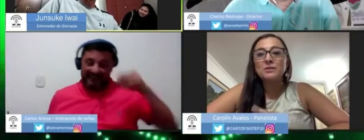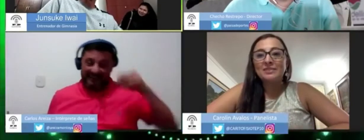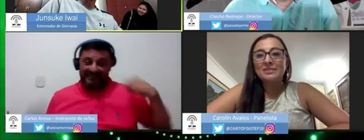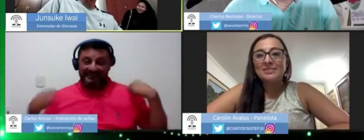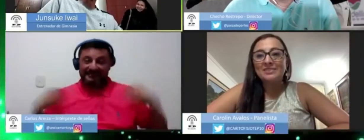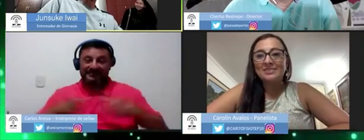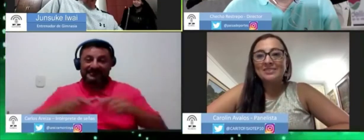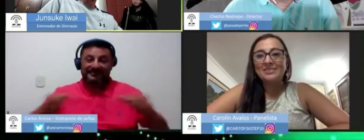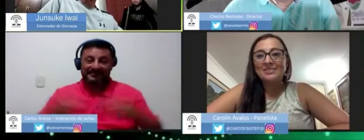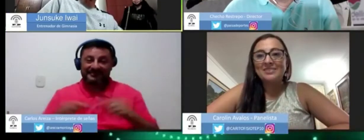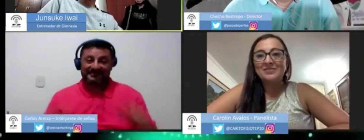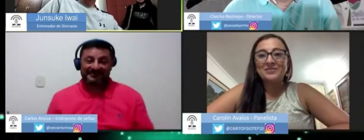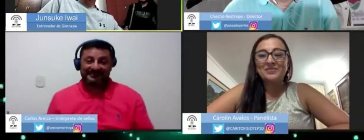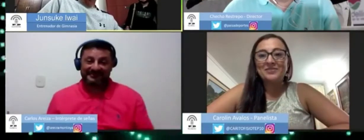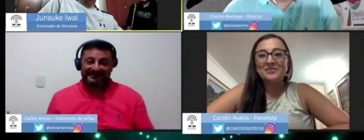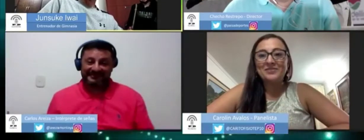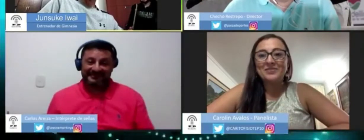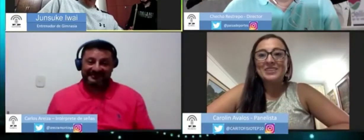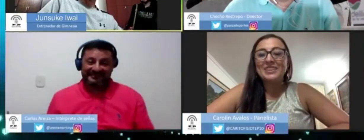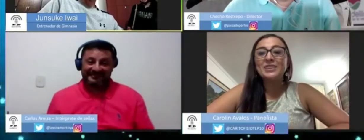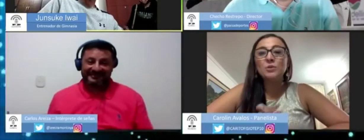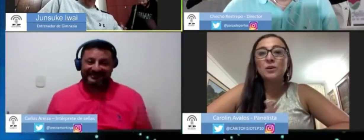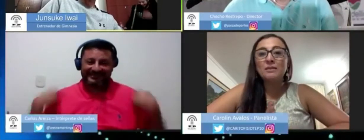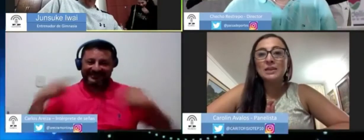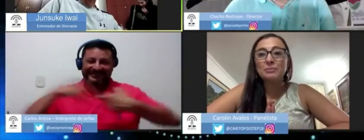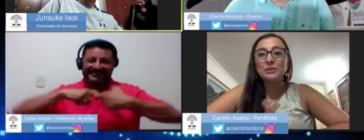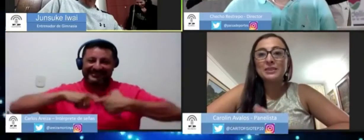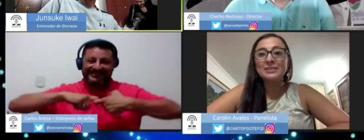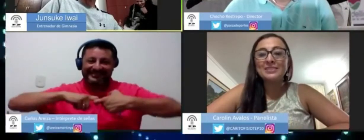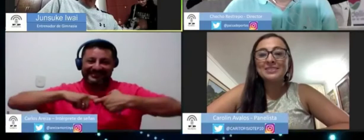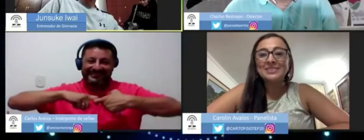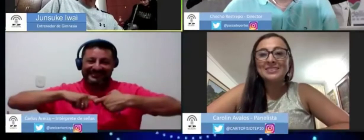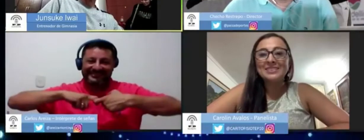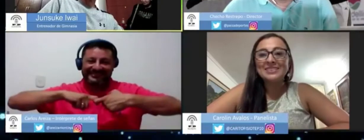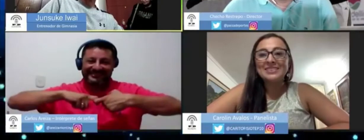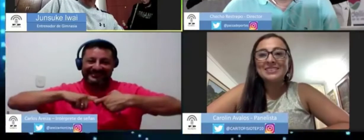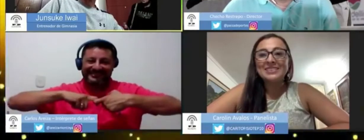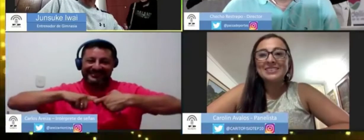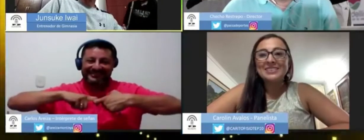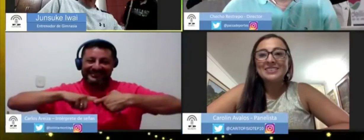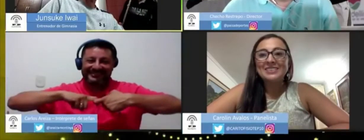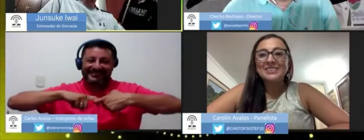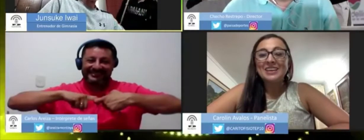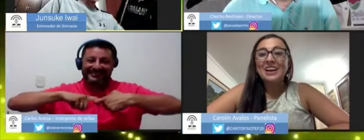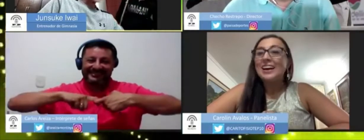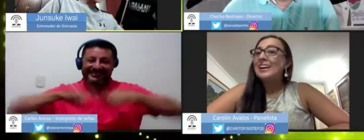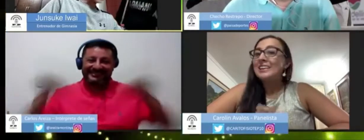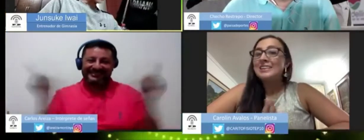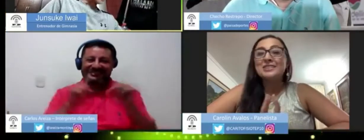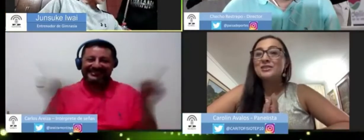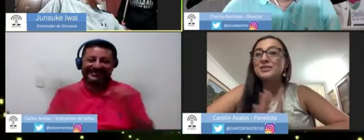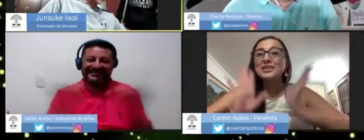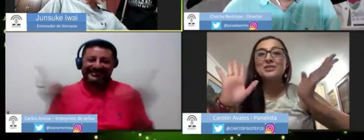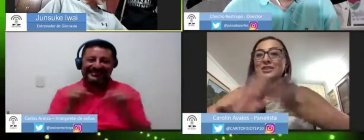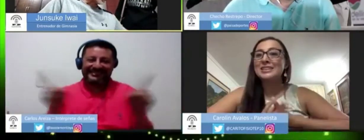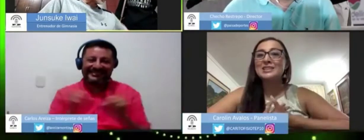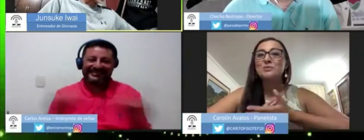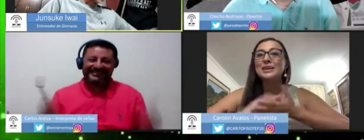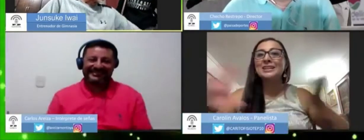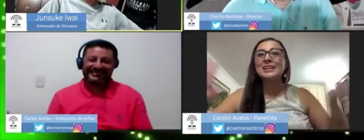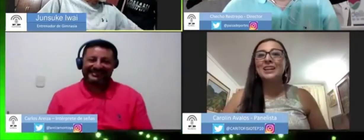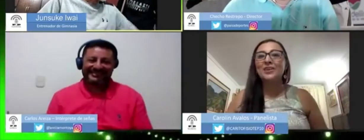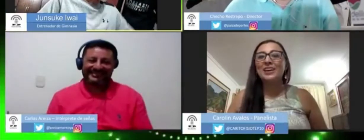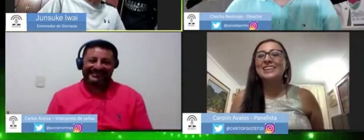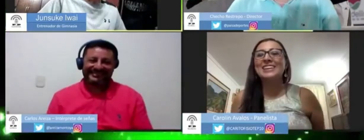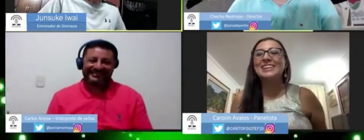español? Español. ¿Y tú hablas japonés? No. Listo, Checho, resuelta